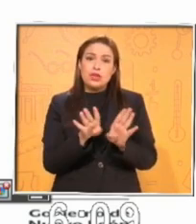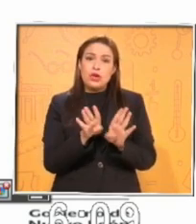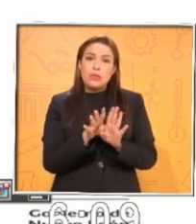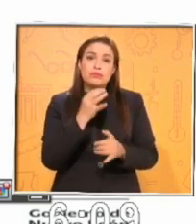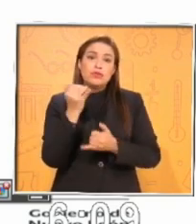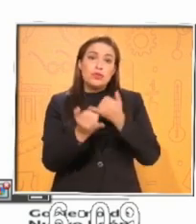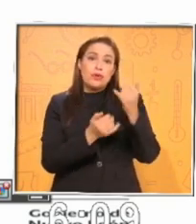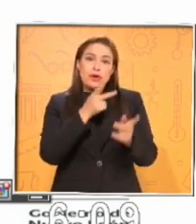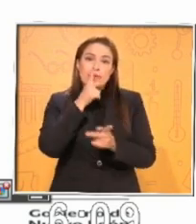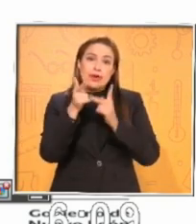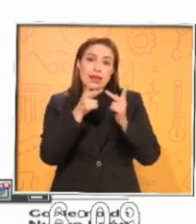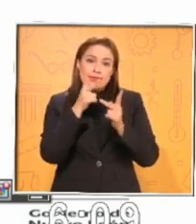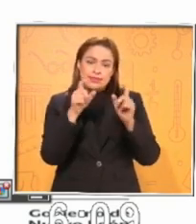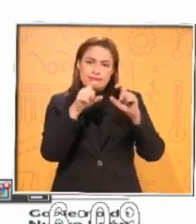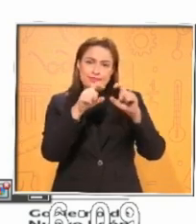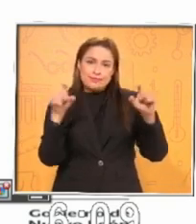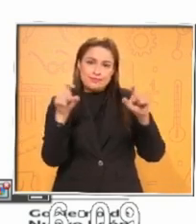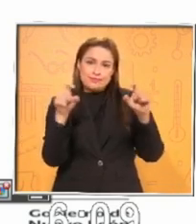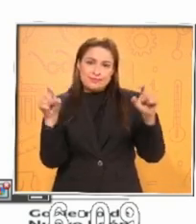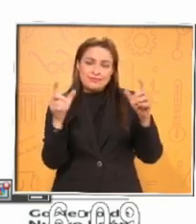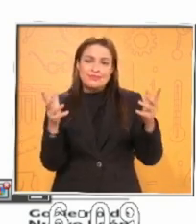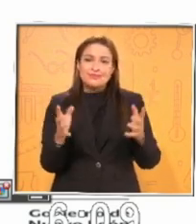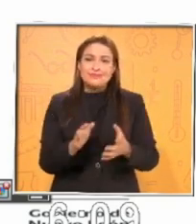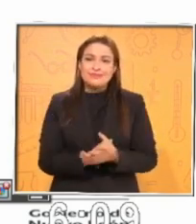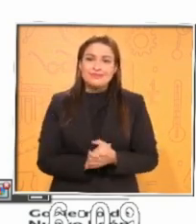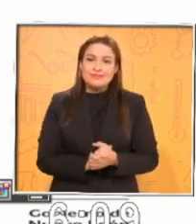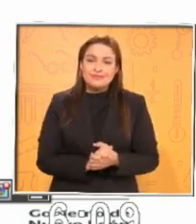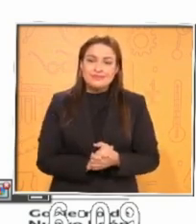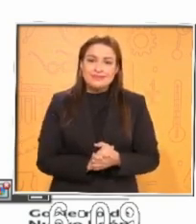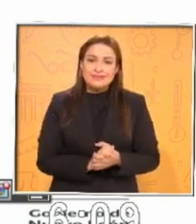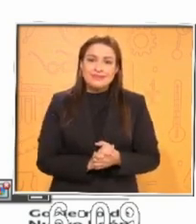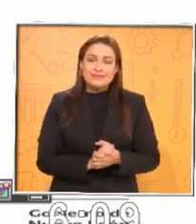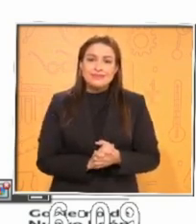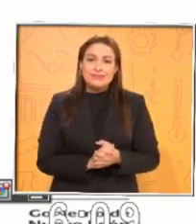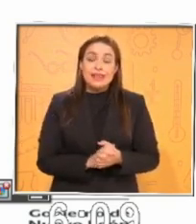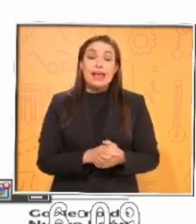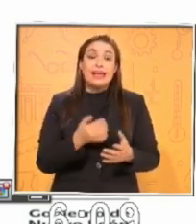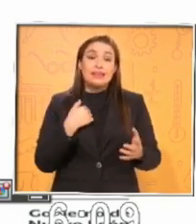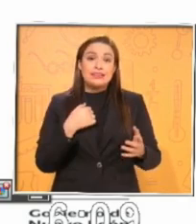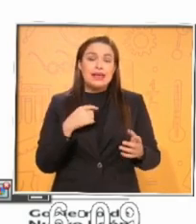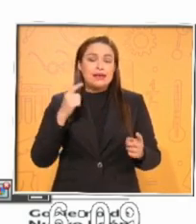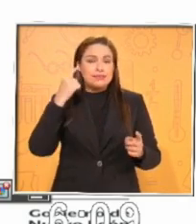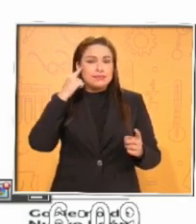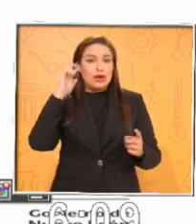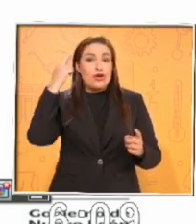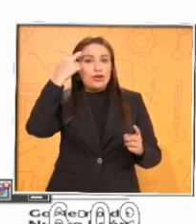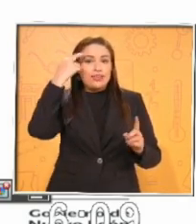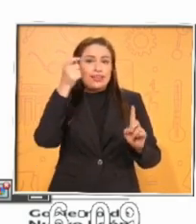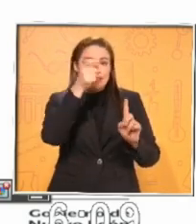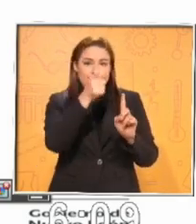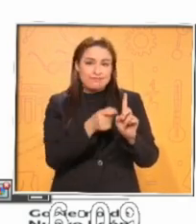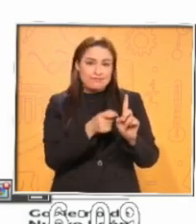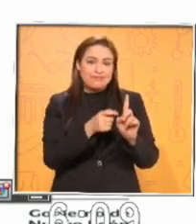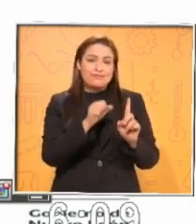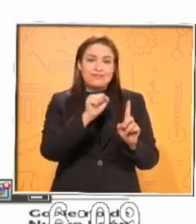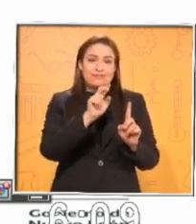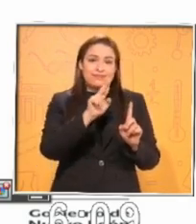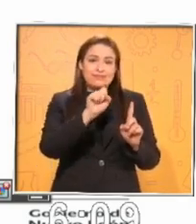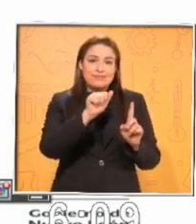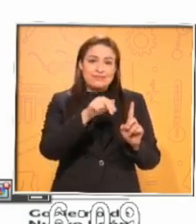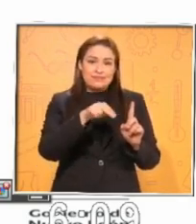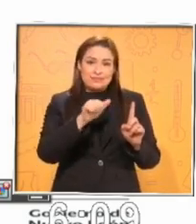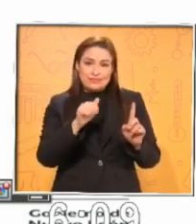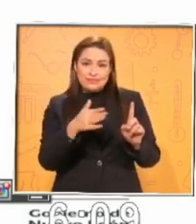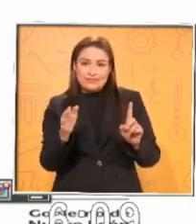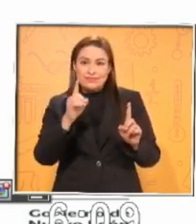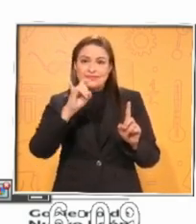palabras. Entonces, retomando a Susana Distancia, hay que tomar en cuenta precisamente que no